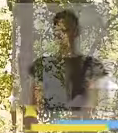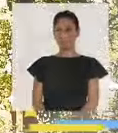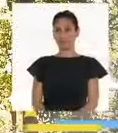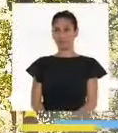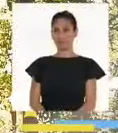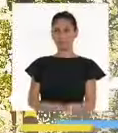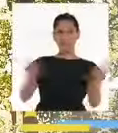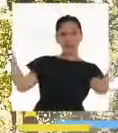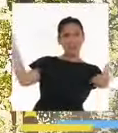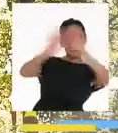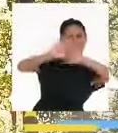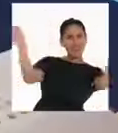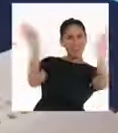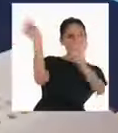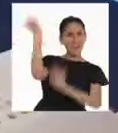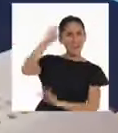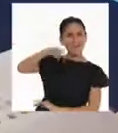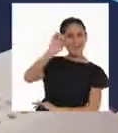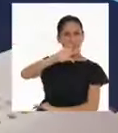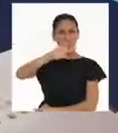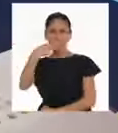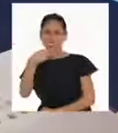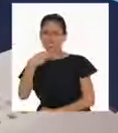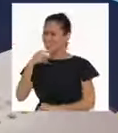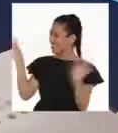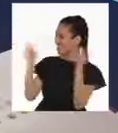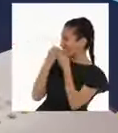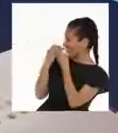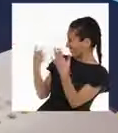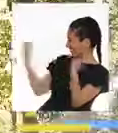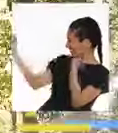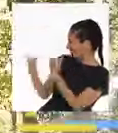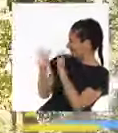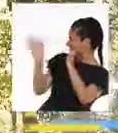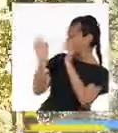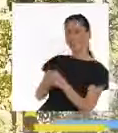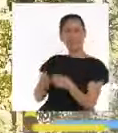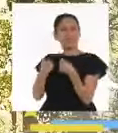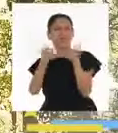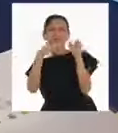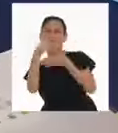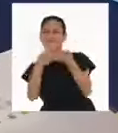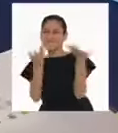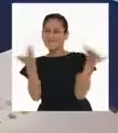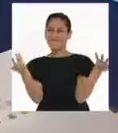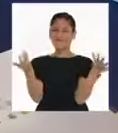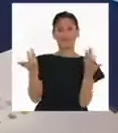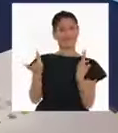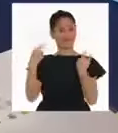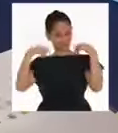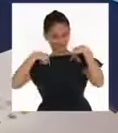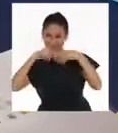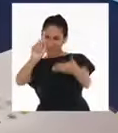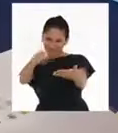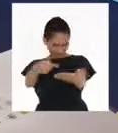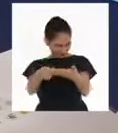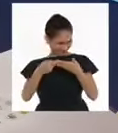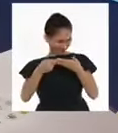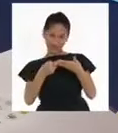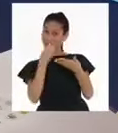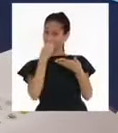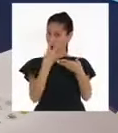¡Hola, Techi! ¡Valentín, qué bueno verte! ¿Qué haces? Ah, me ha llegado un mensaje